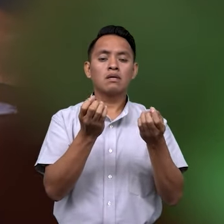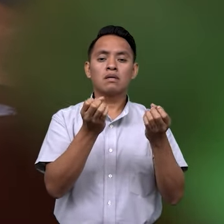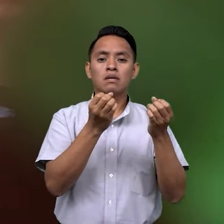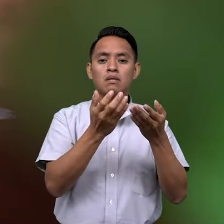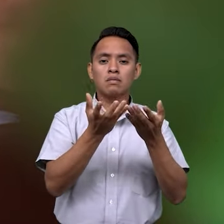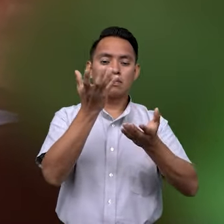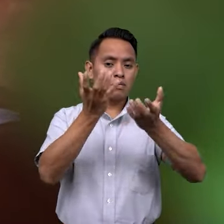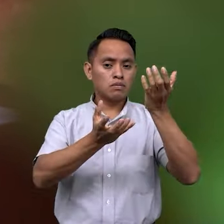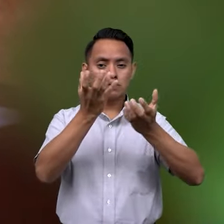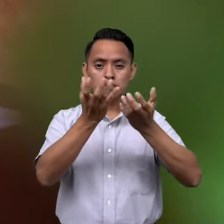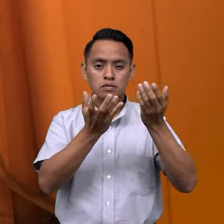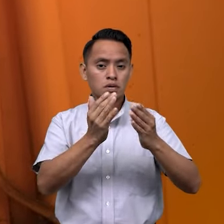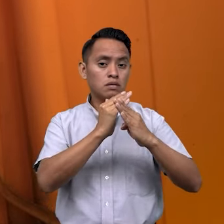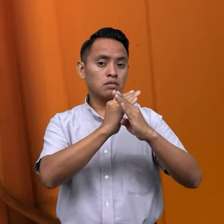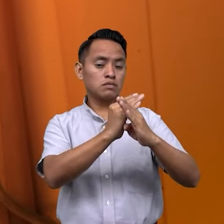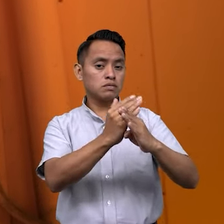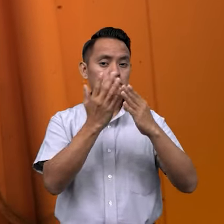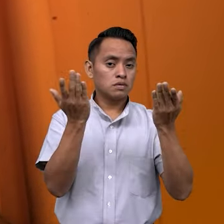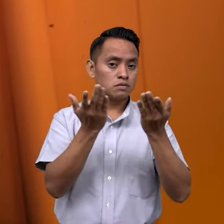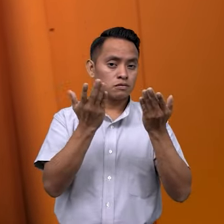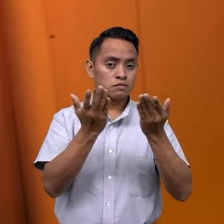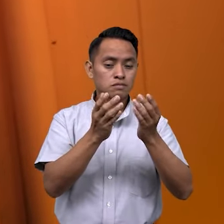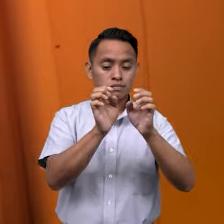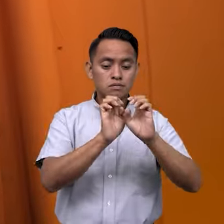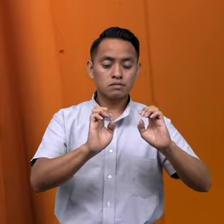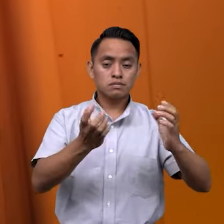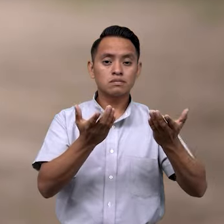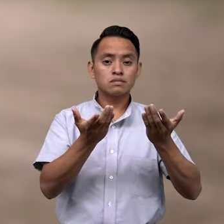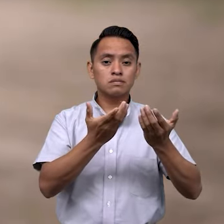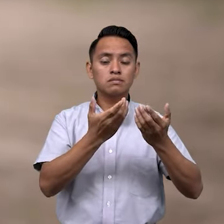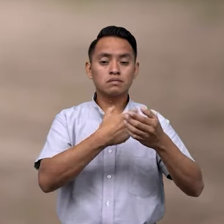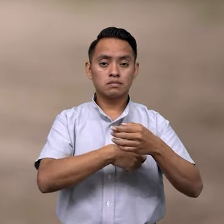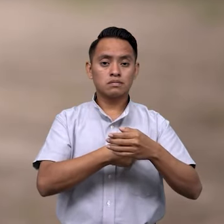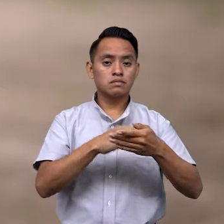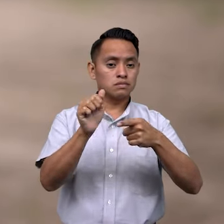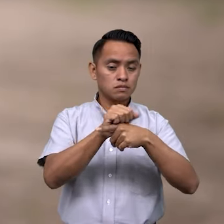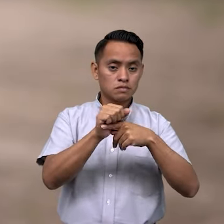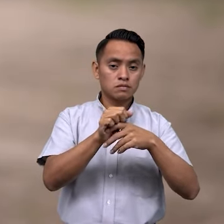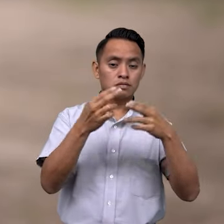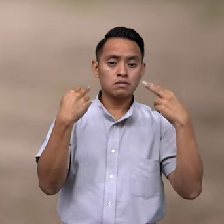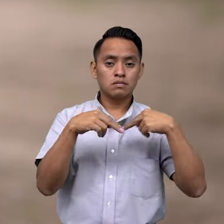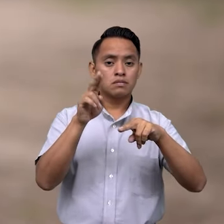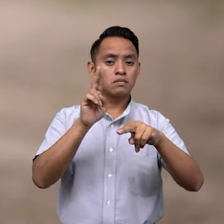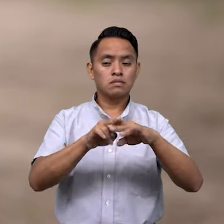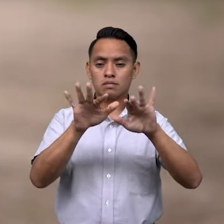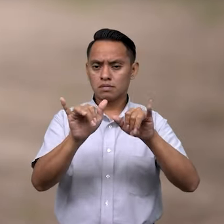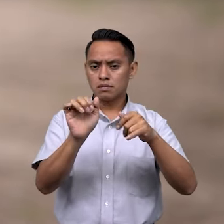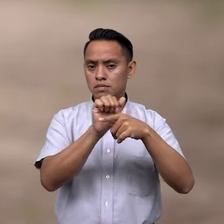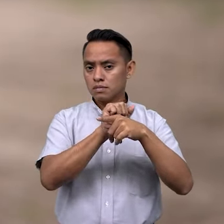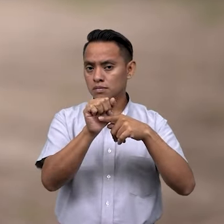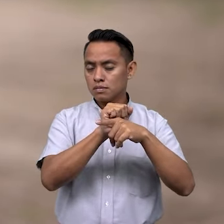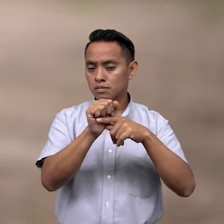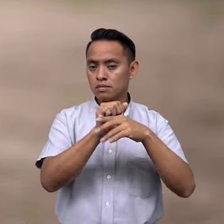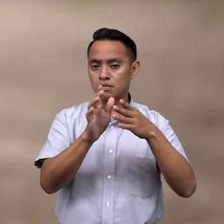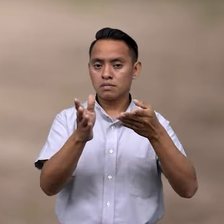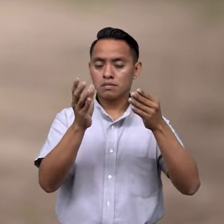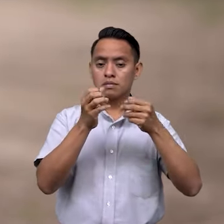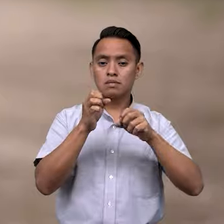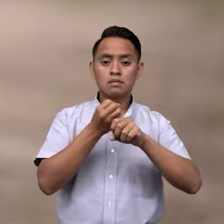un incendio, cómo lo pueden prevenir. Los niños en la escuela se preparan, los maestros están preparados también para dar